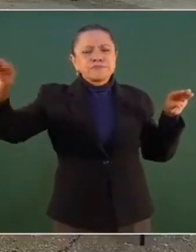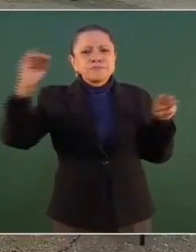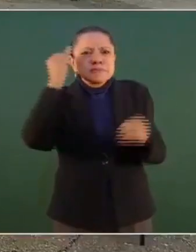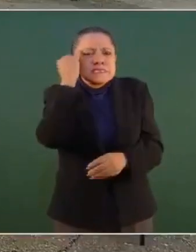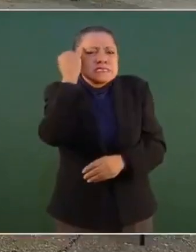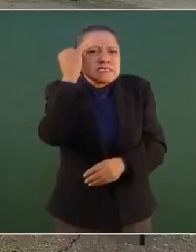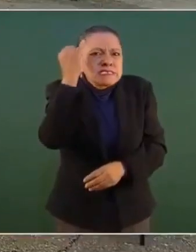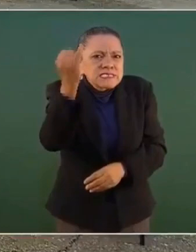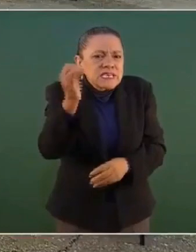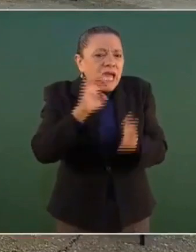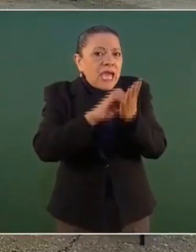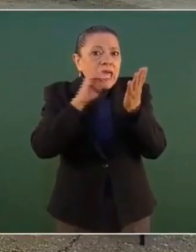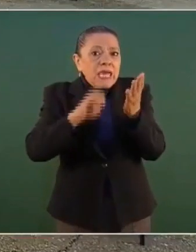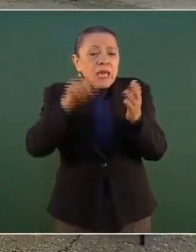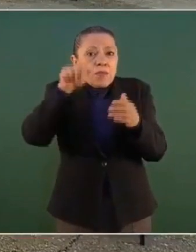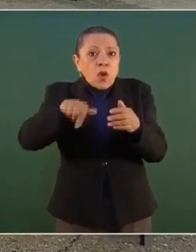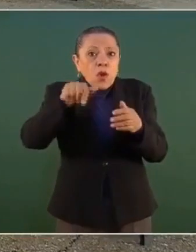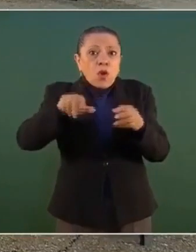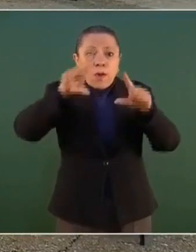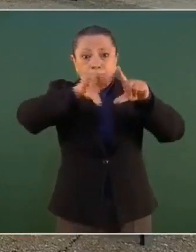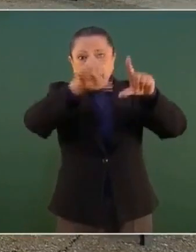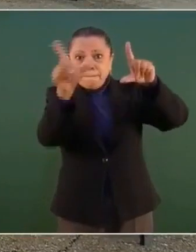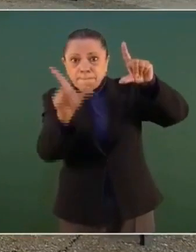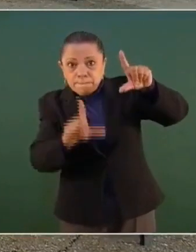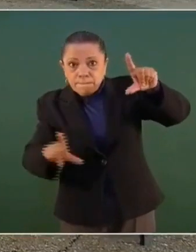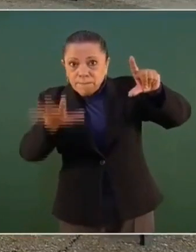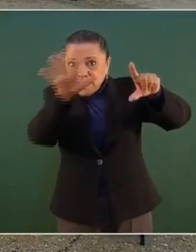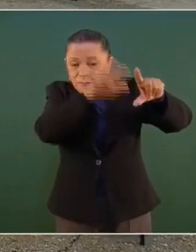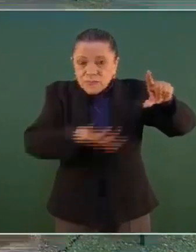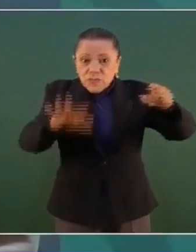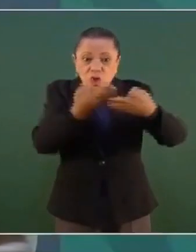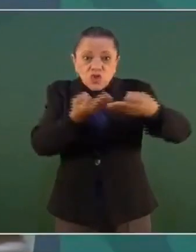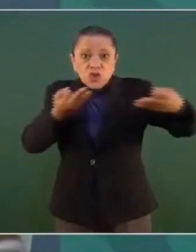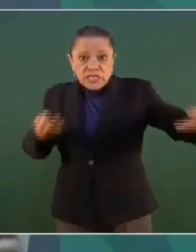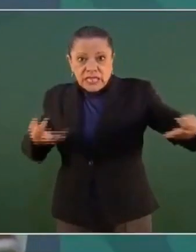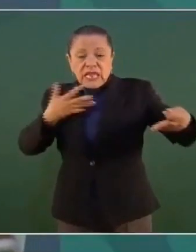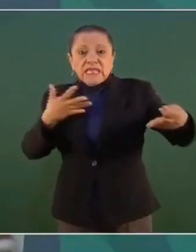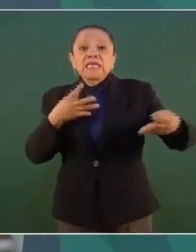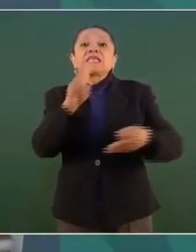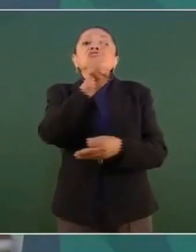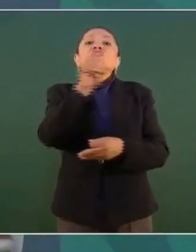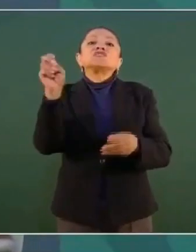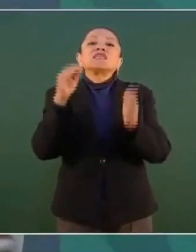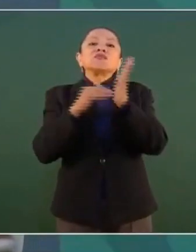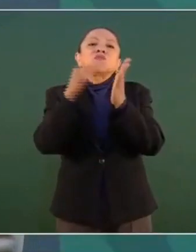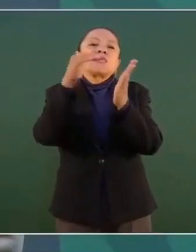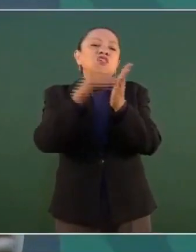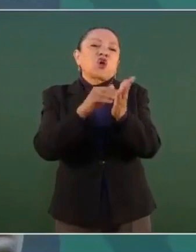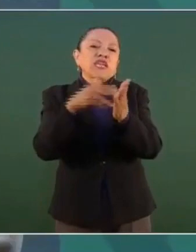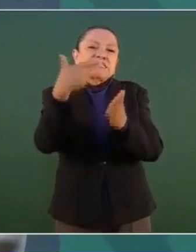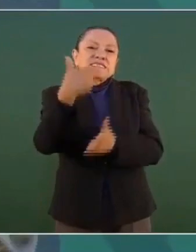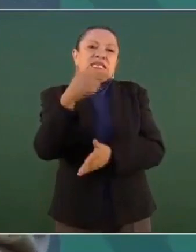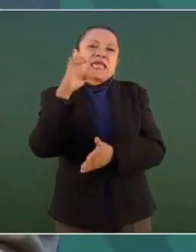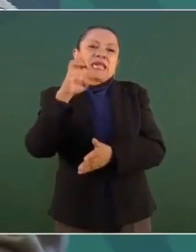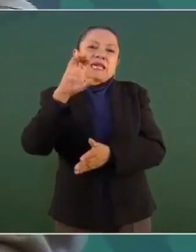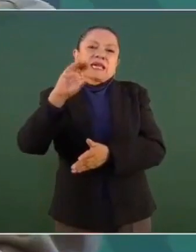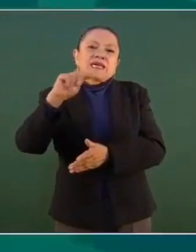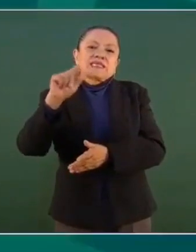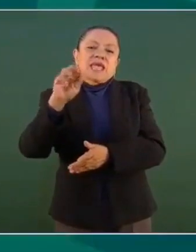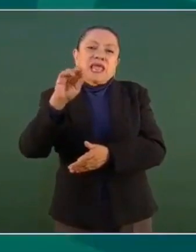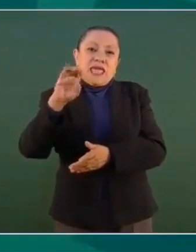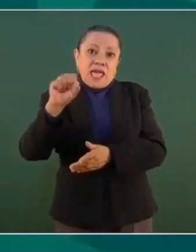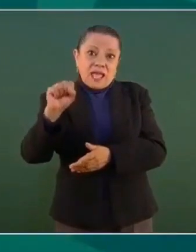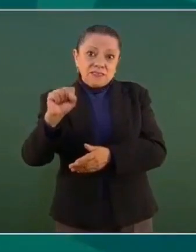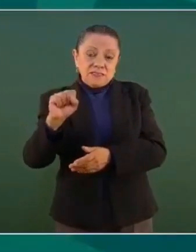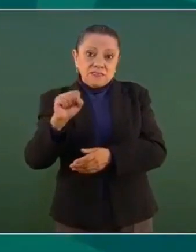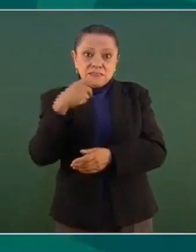nuestro territorio, México, tiene 200 millones de hectáreas, y entregaron